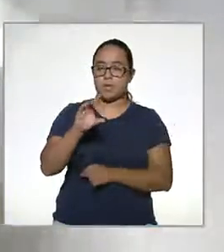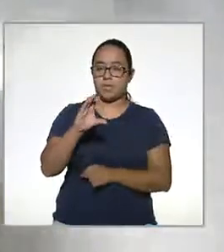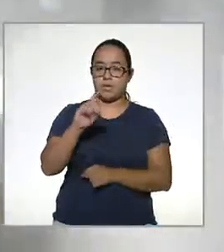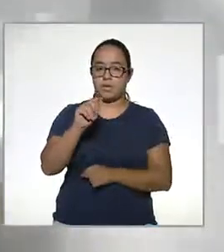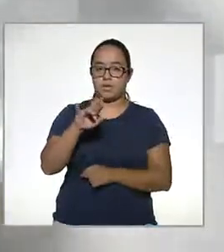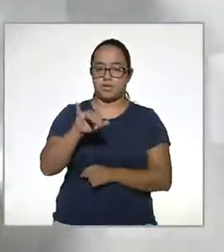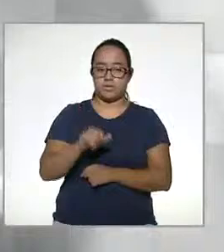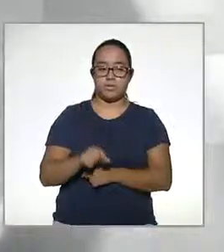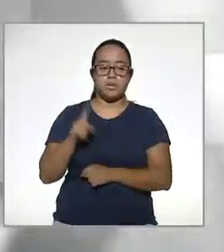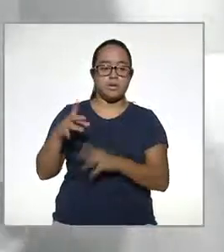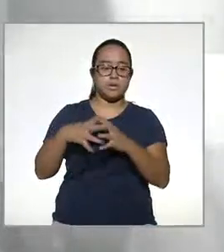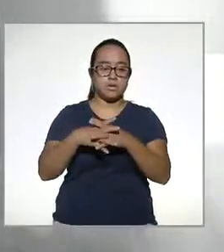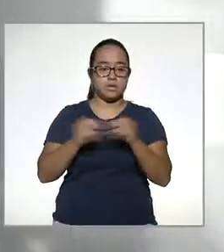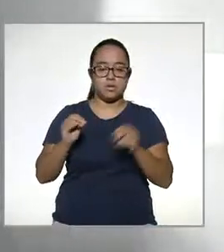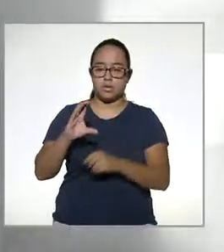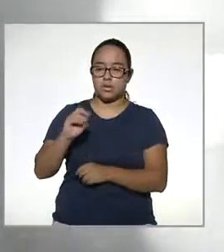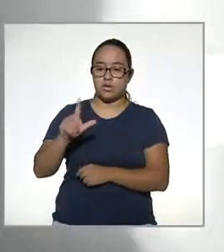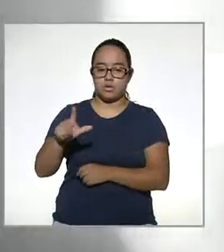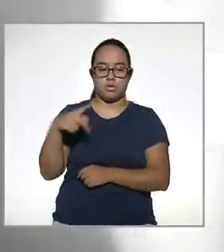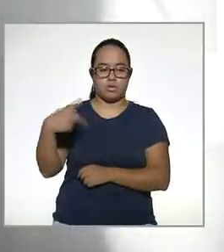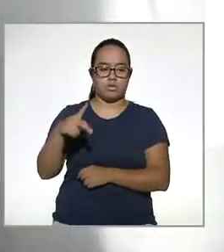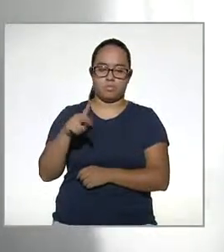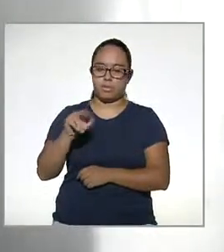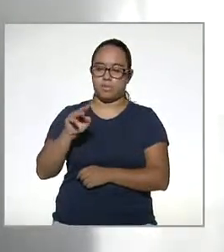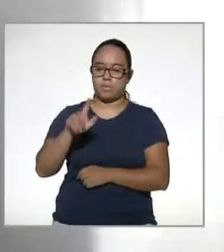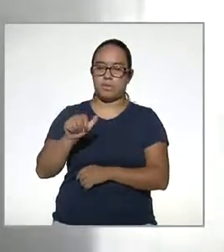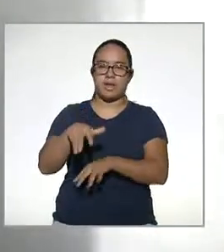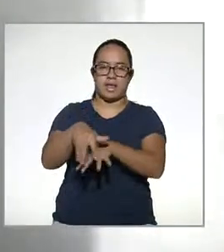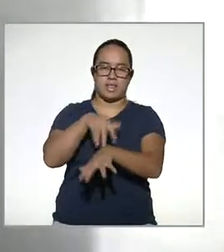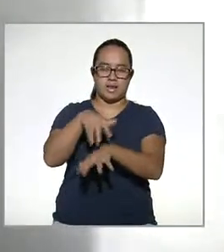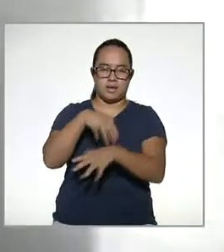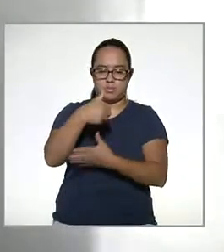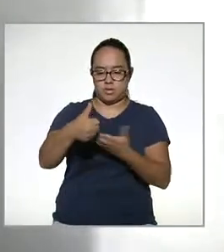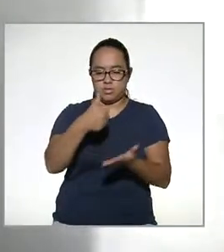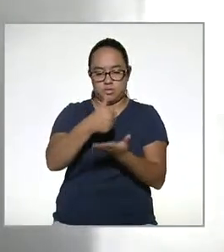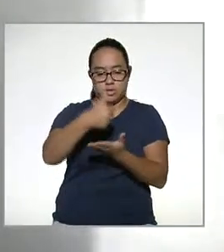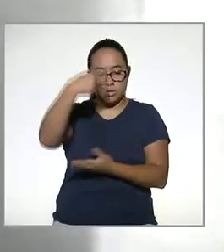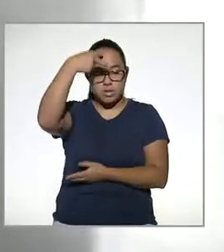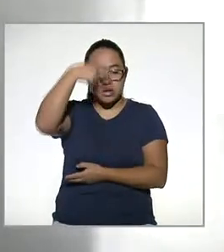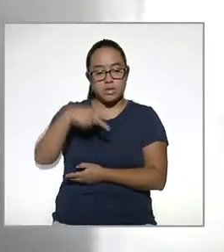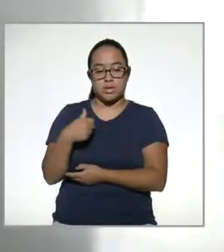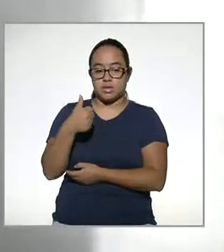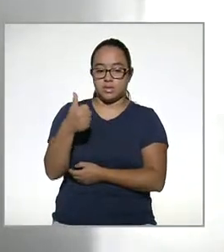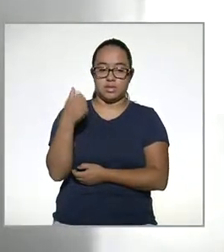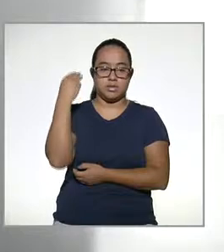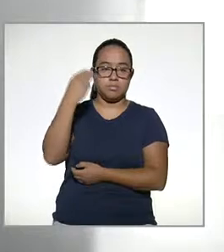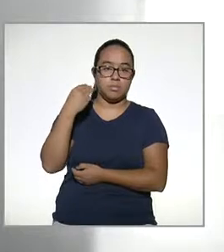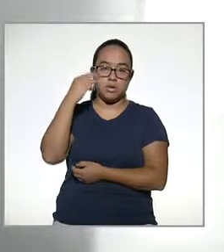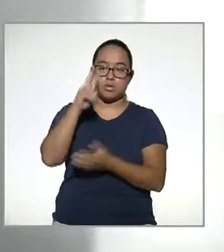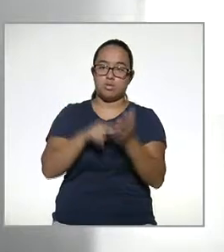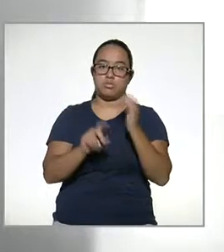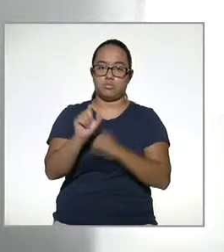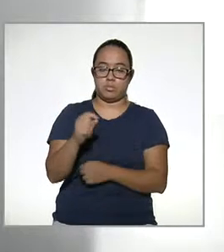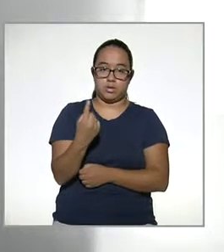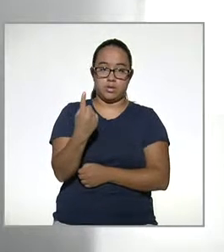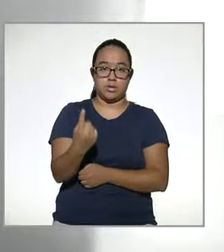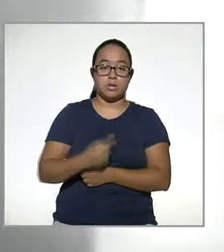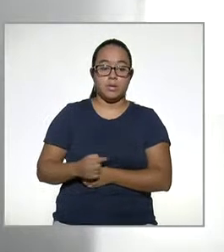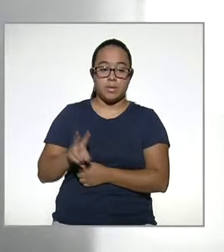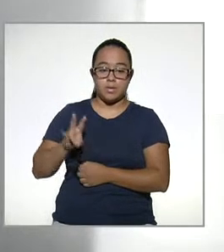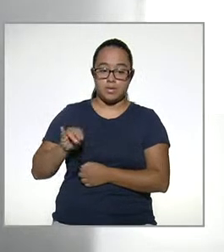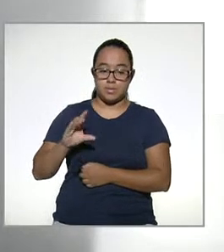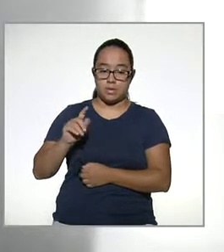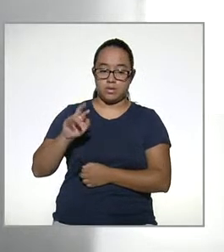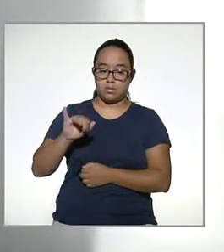Silva. Ella desapareció en la colonia La Primavera, en la alcaldía Tlalpan, aquí en la Ciudad de México, el 6 de marzo de 2021. Victoria